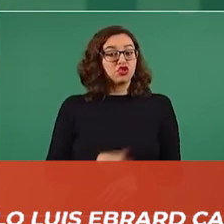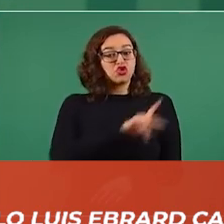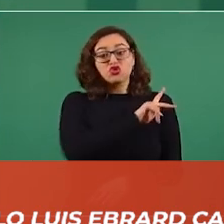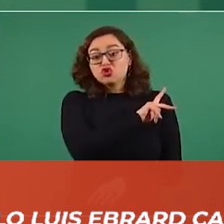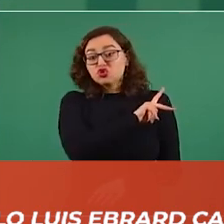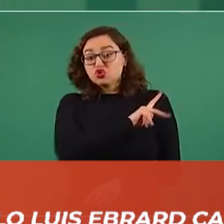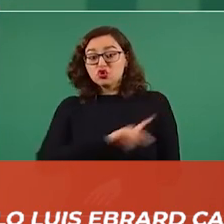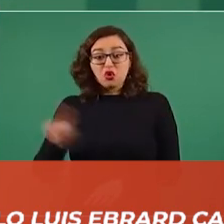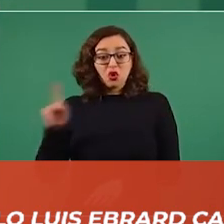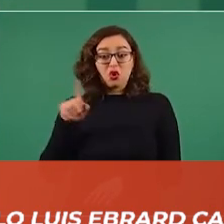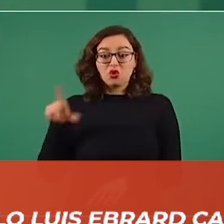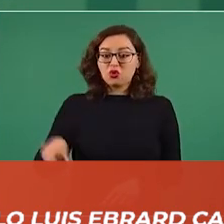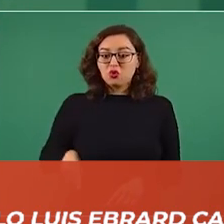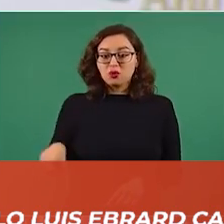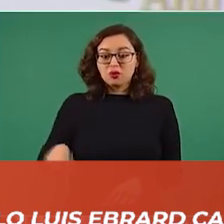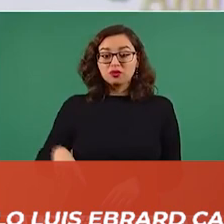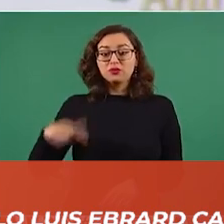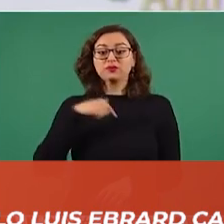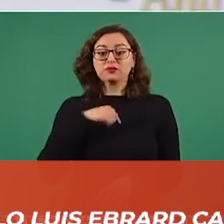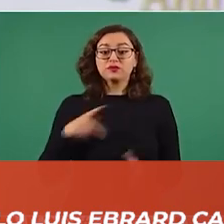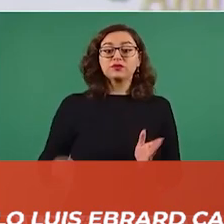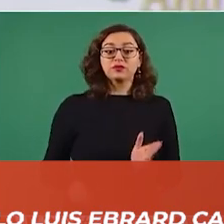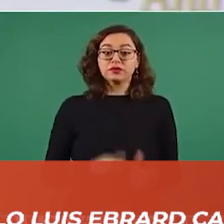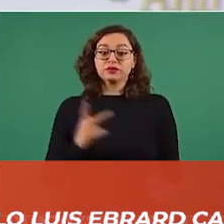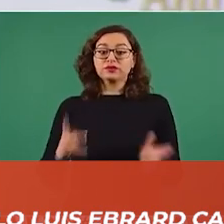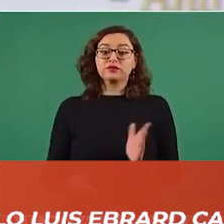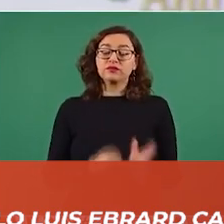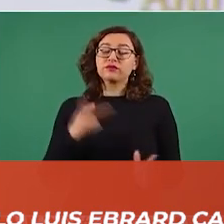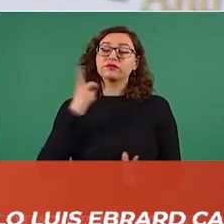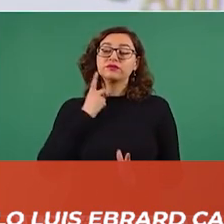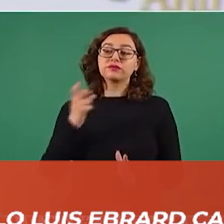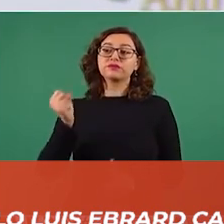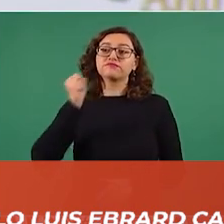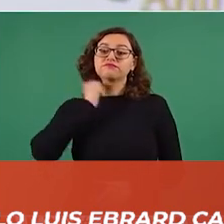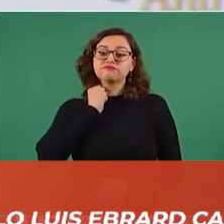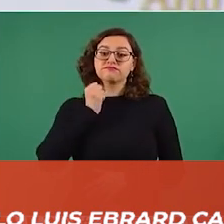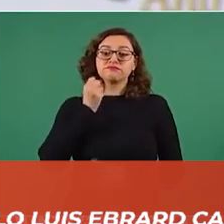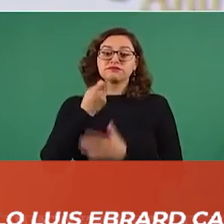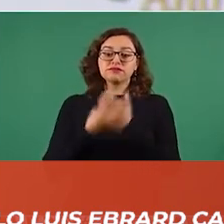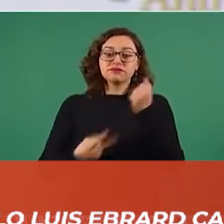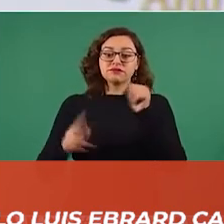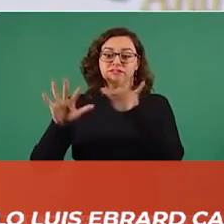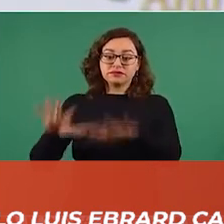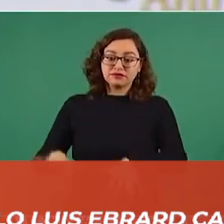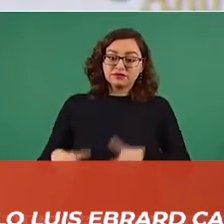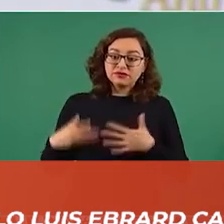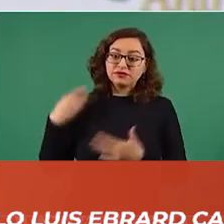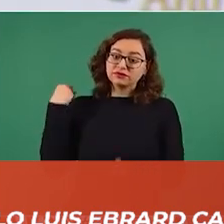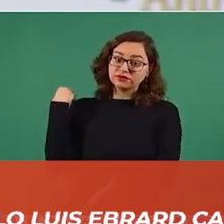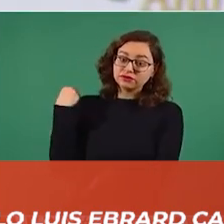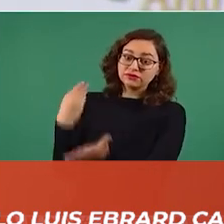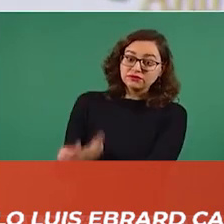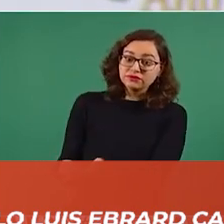Son iniciativas que he enviado al Congreso y las han rechazado, porque se requieren